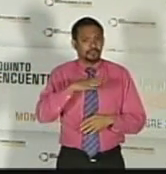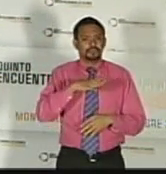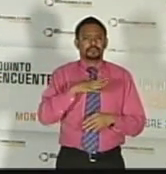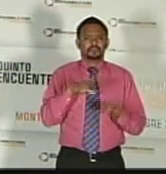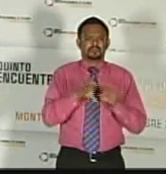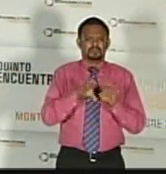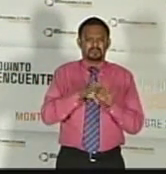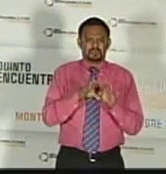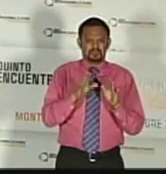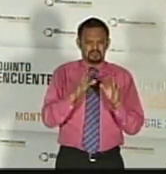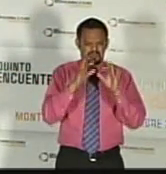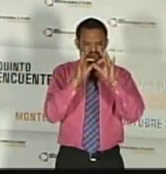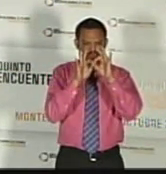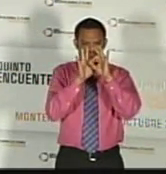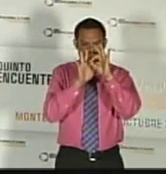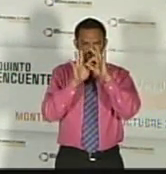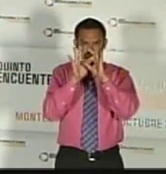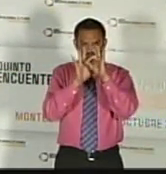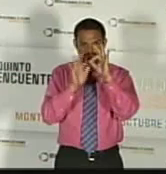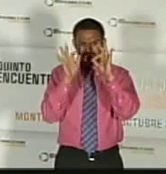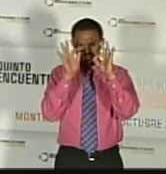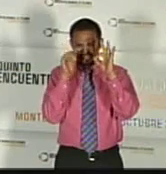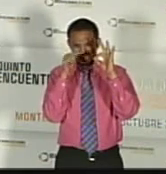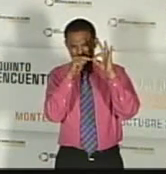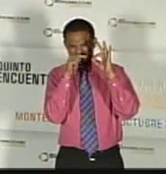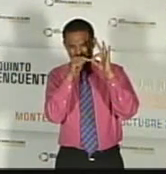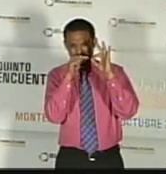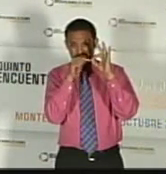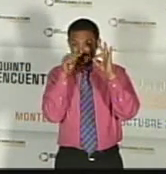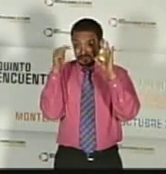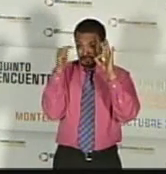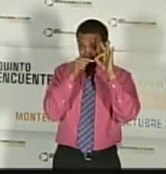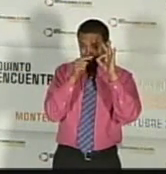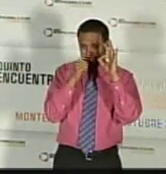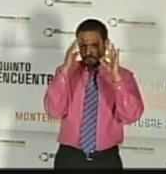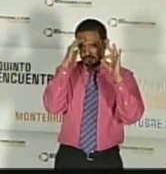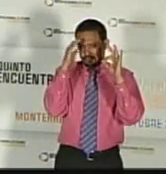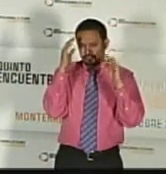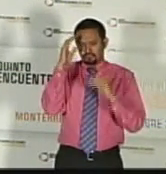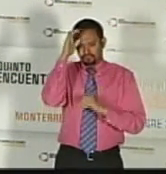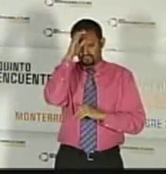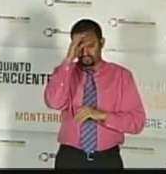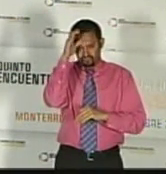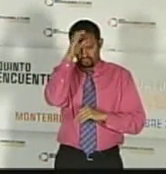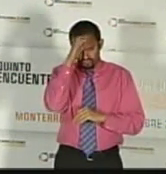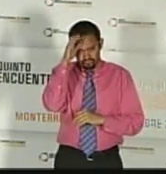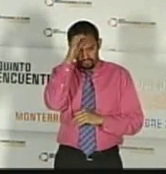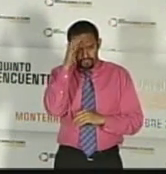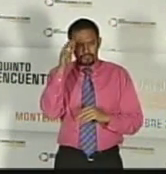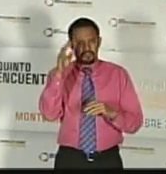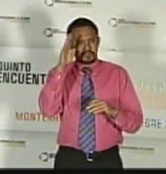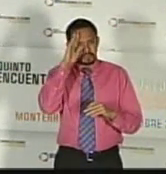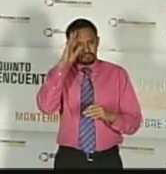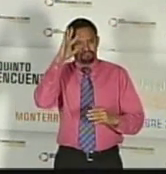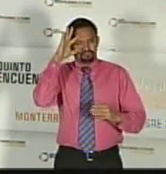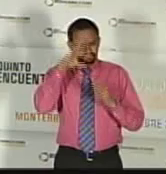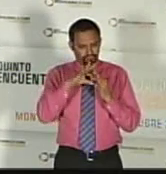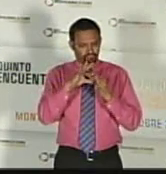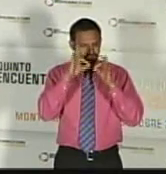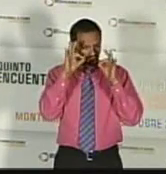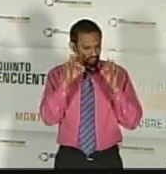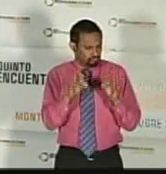arena de un espacio sagrado donde esta conciencia, donde la coherencia, donde